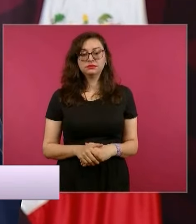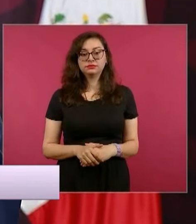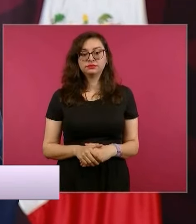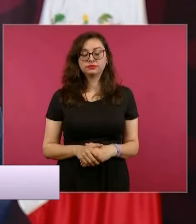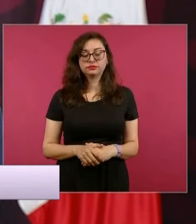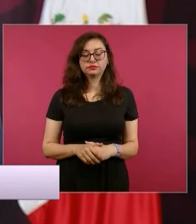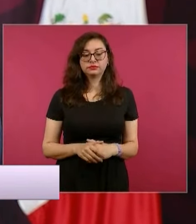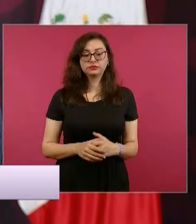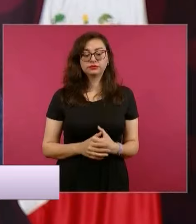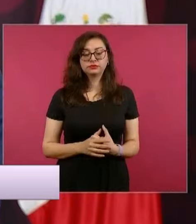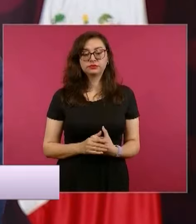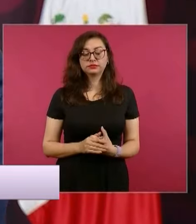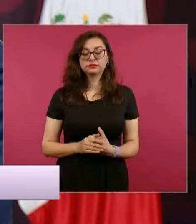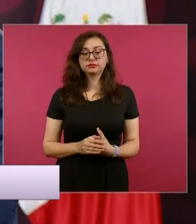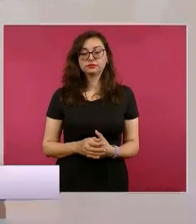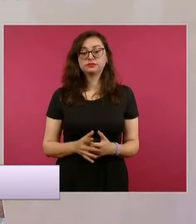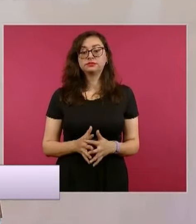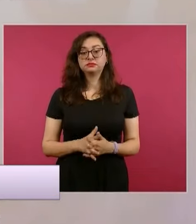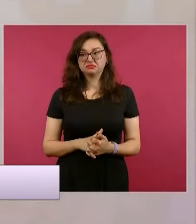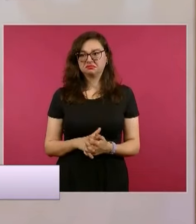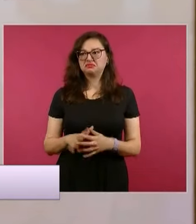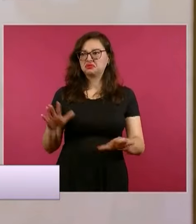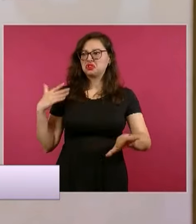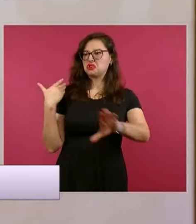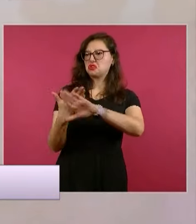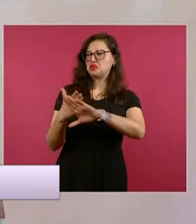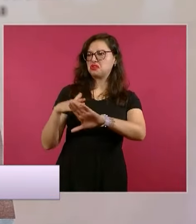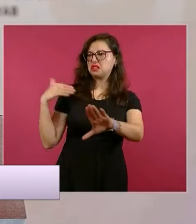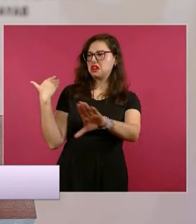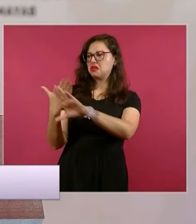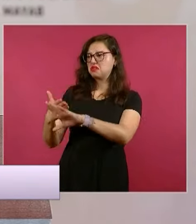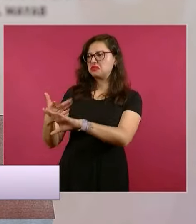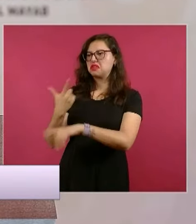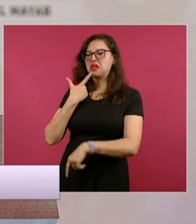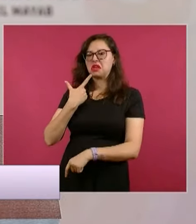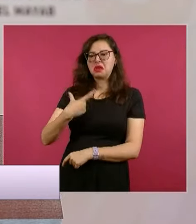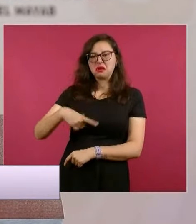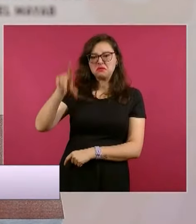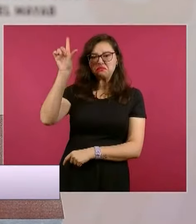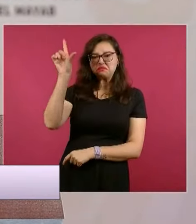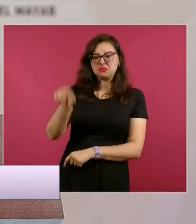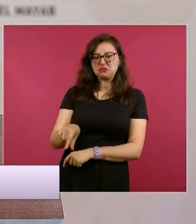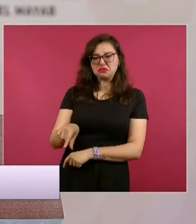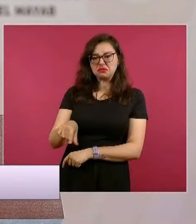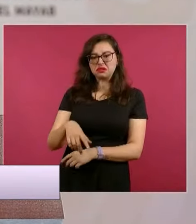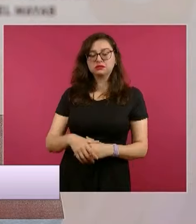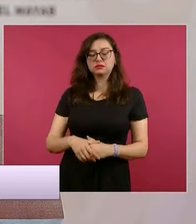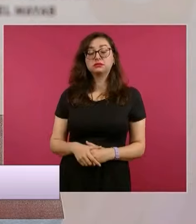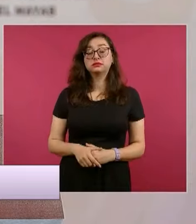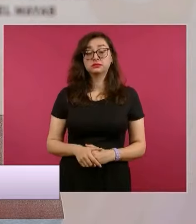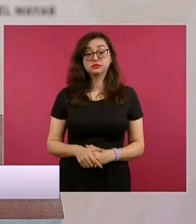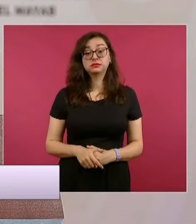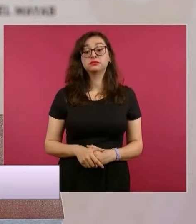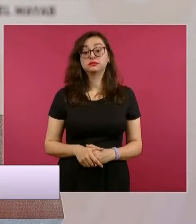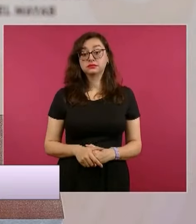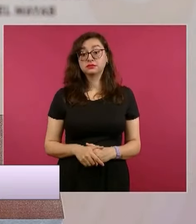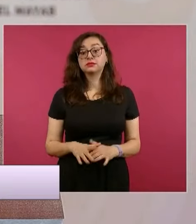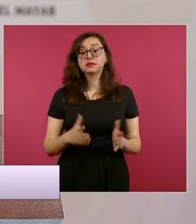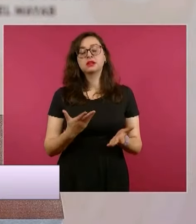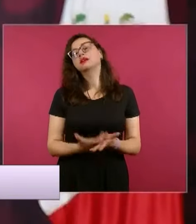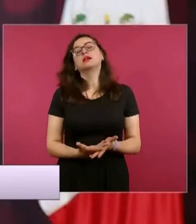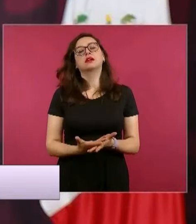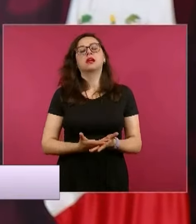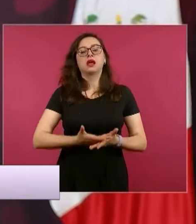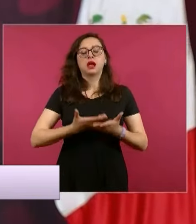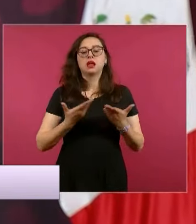cuando vamos, tenemos necesidad de ir a esa zona o ir a Guatemala, sabemos que vamos expuestos a muchas situaciones.